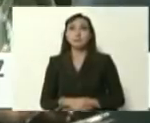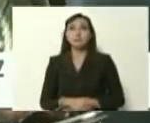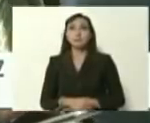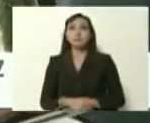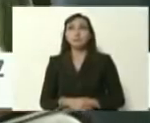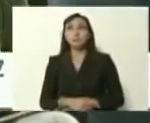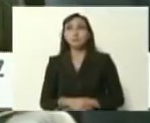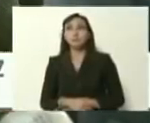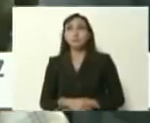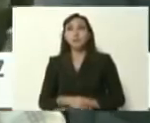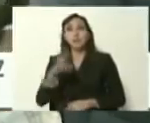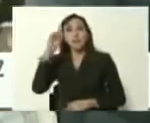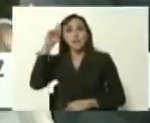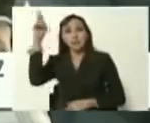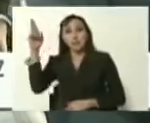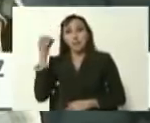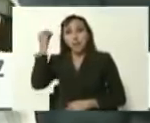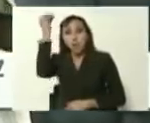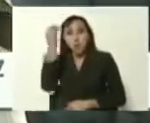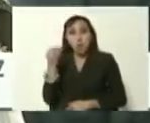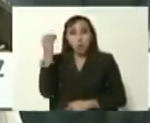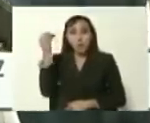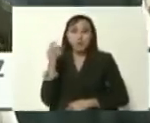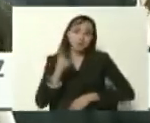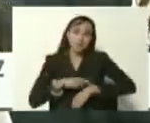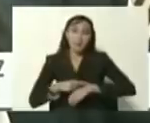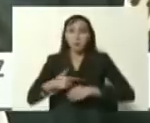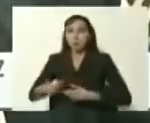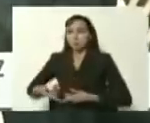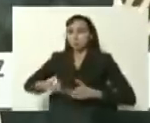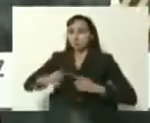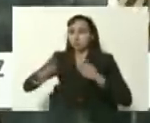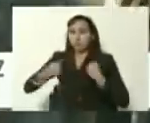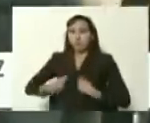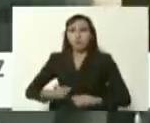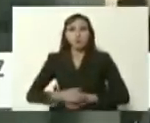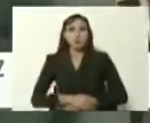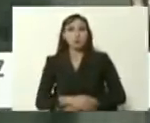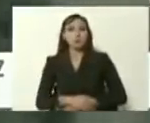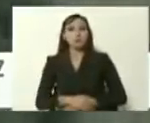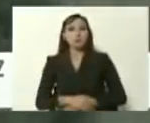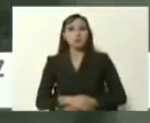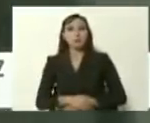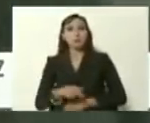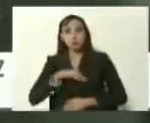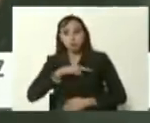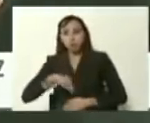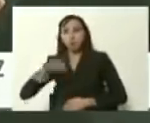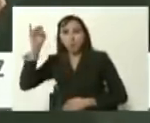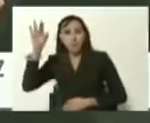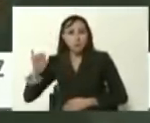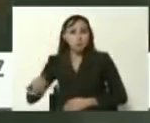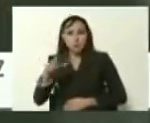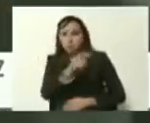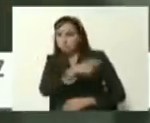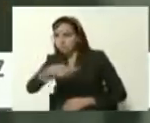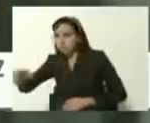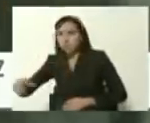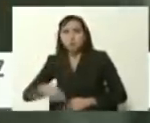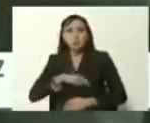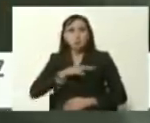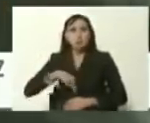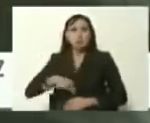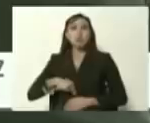Para respetar el derecho de palabra y el tiempo que me fue asignado, aunque hoy habemos aquí pastores que